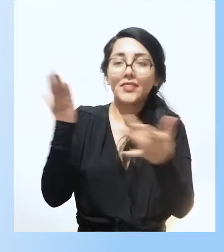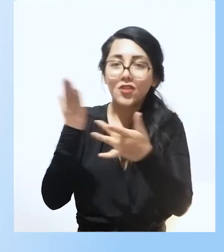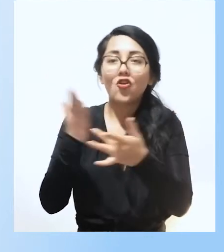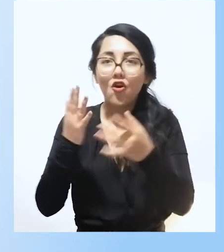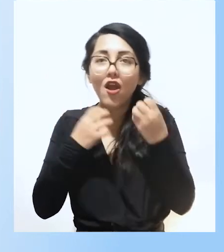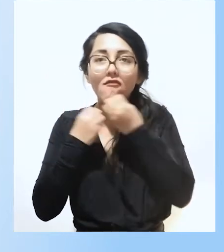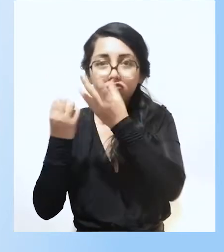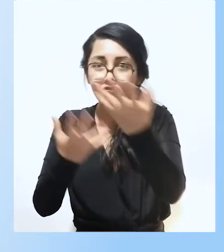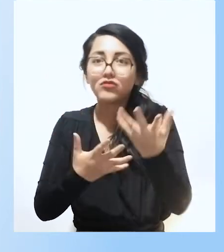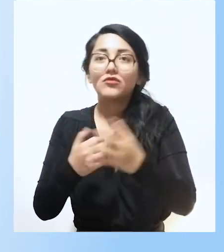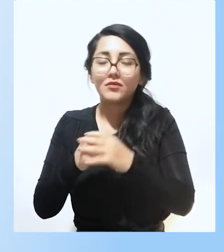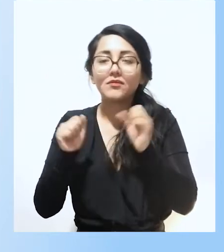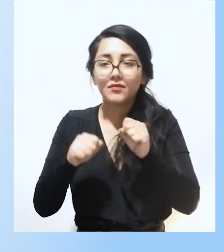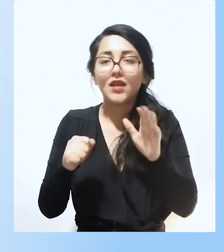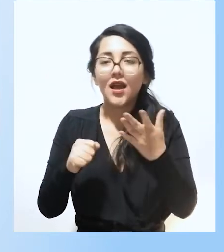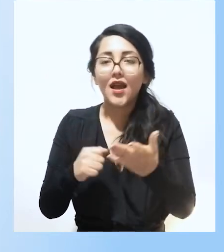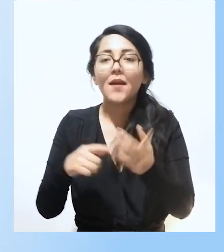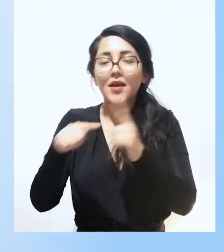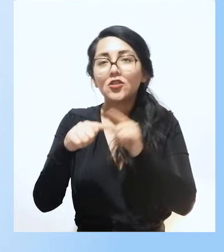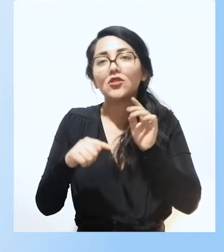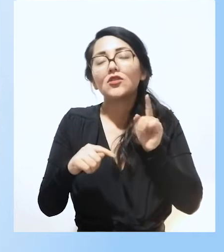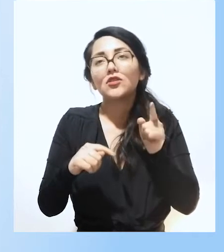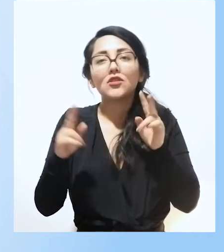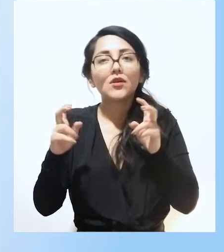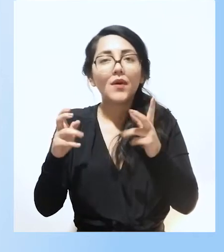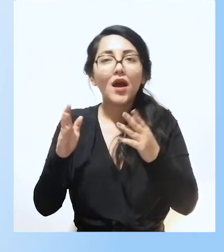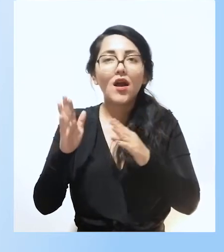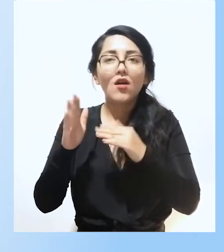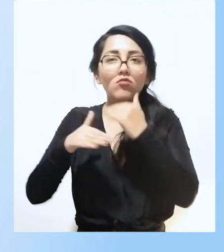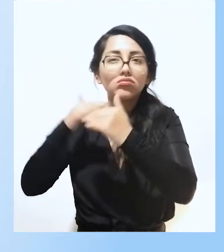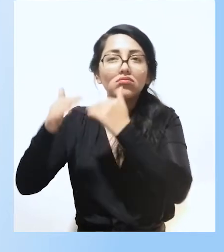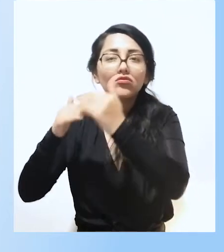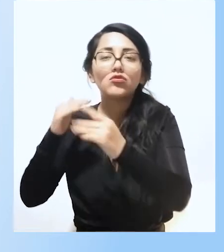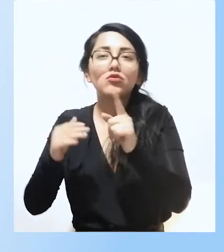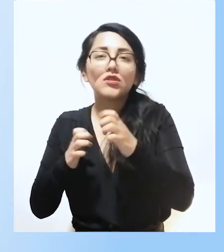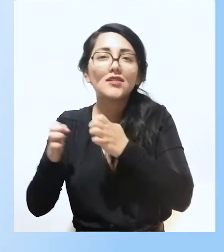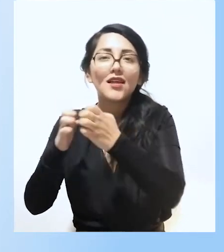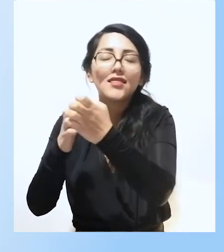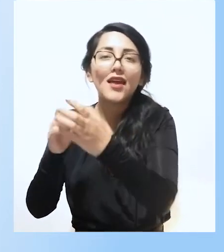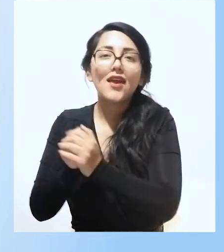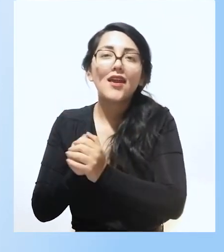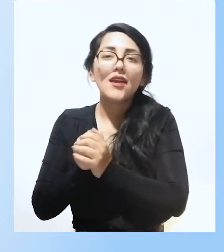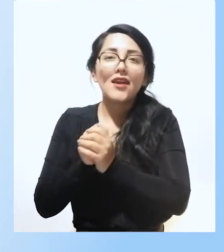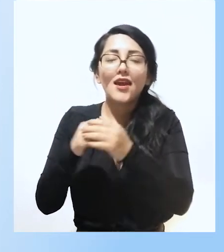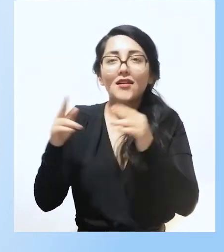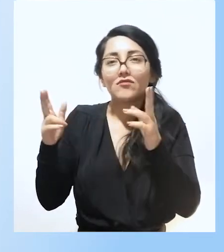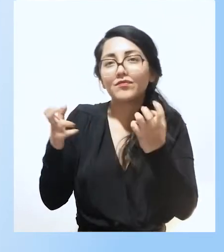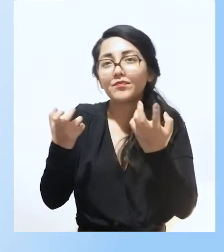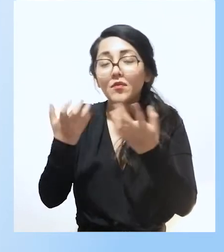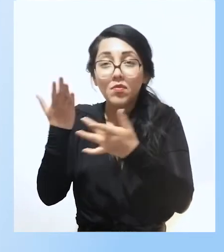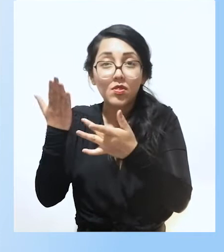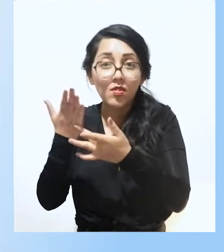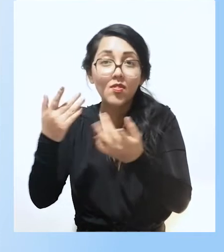información y comunicación y su desarrollo, las estrategias digitales en el ámbito hospitalario y